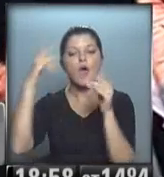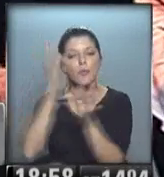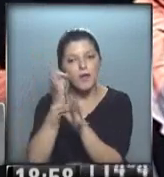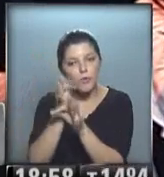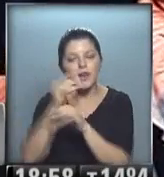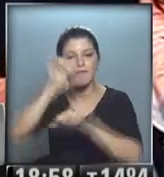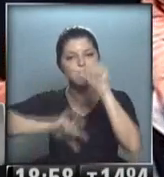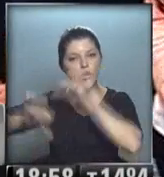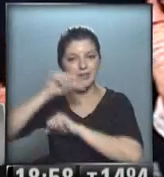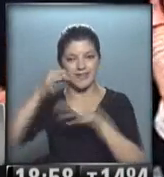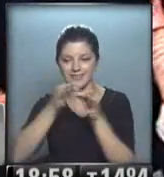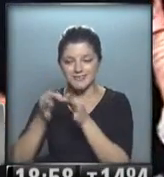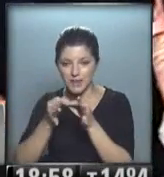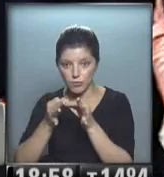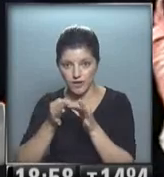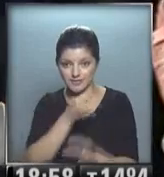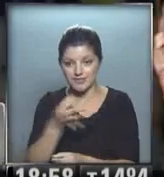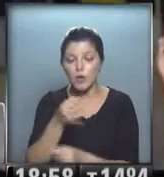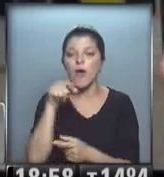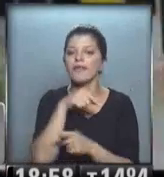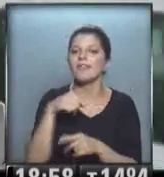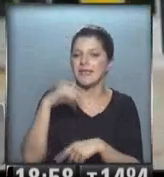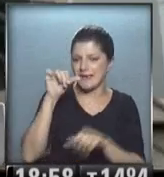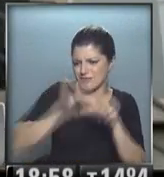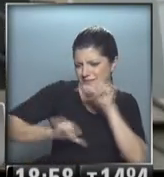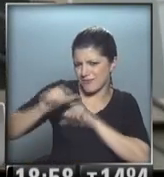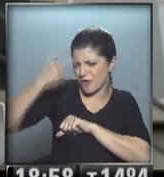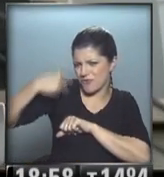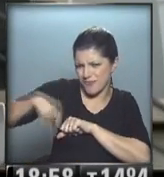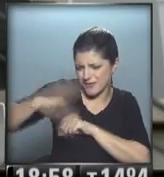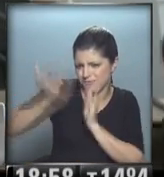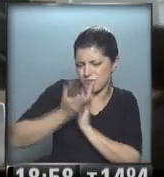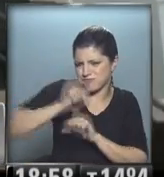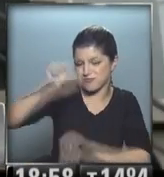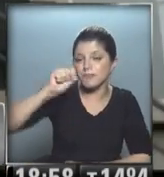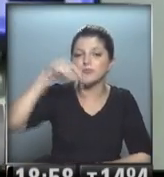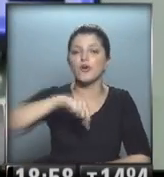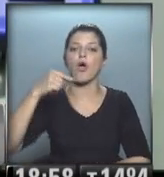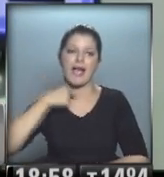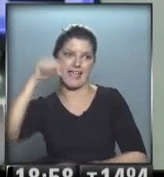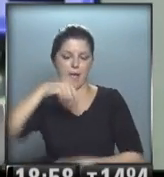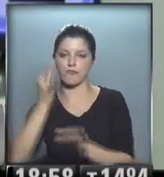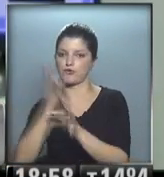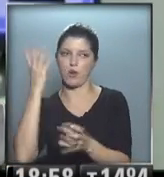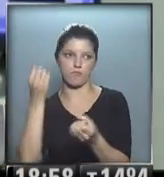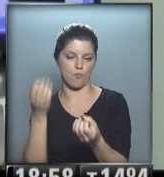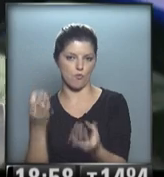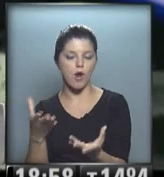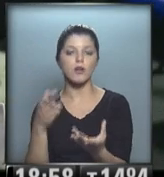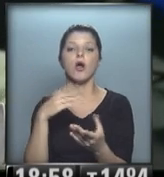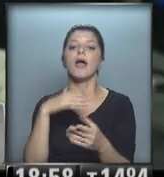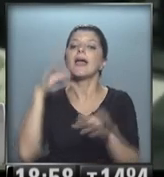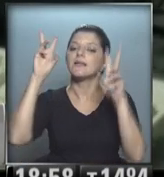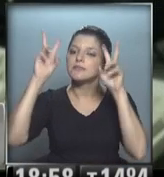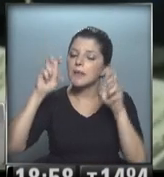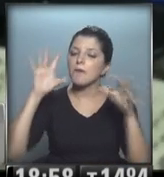y biología celular que ha formado a decenas de investigadores. Hay una masa crítica de recursos humanos de muy alto nivel, que trabajan en temas que tienen que